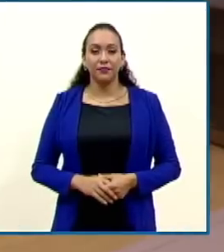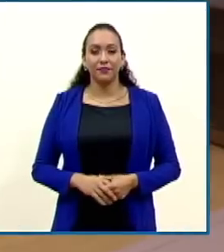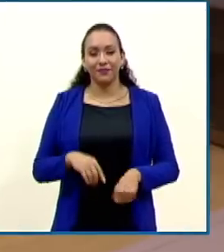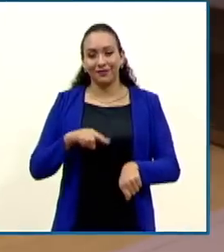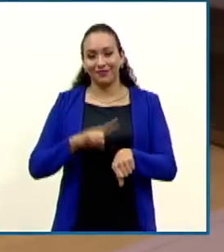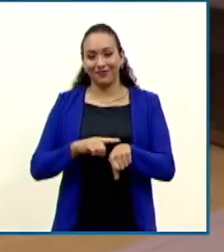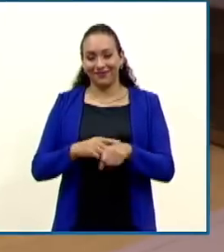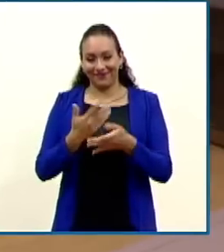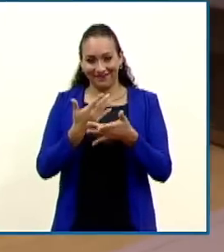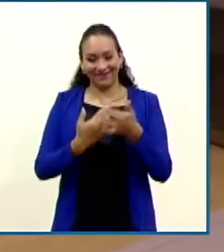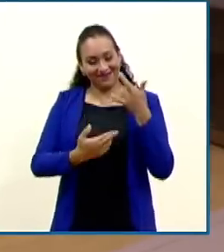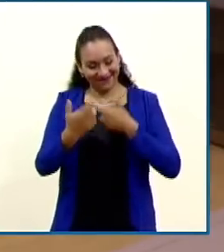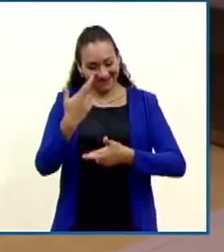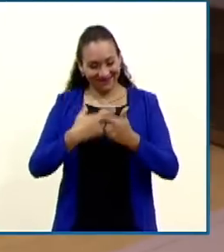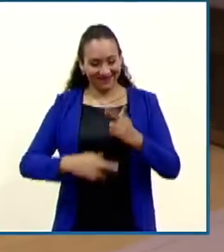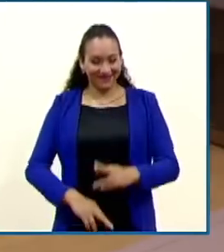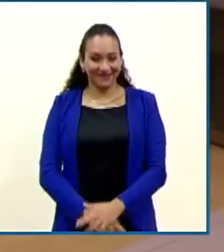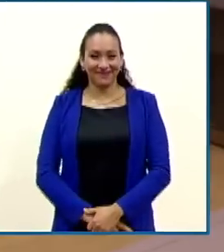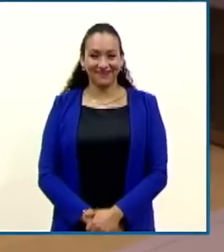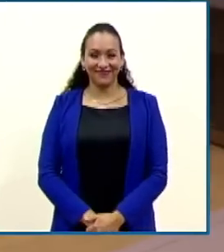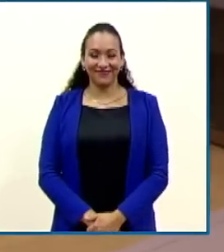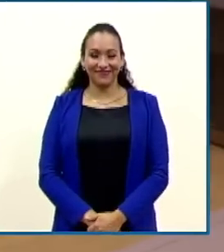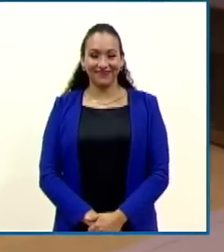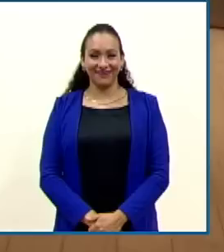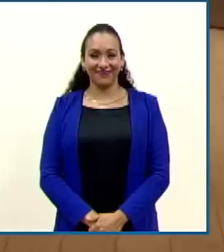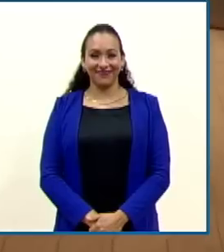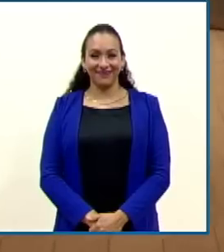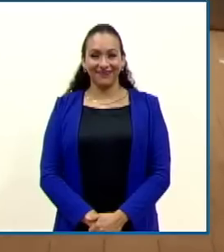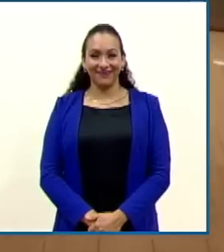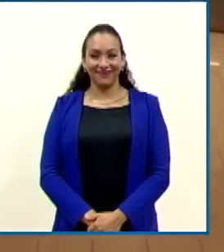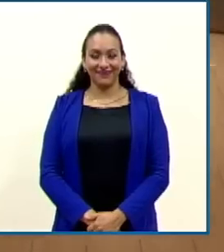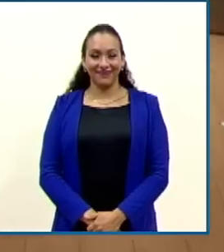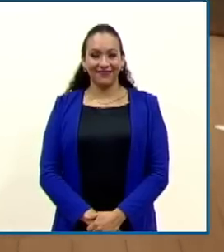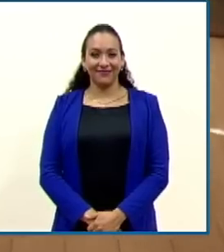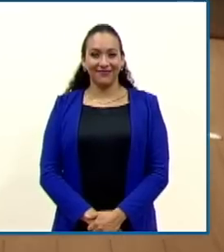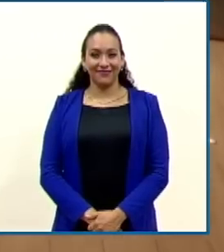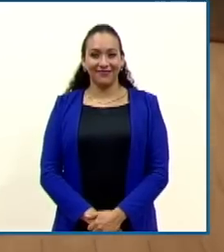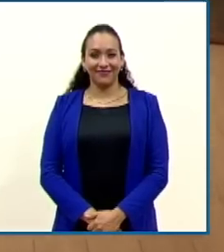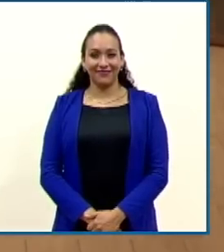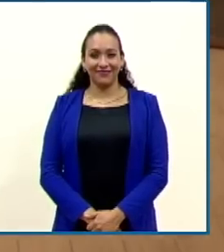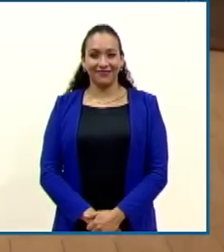Vámonos rápidamente a unos mensajes. No se vayan.